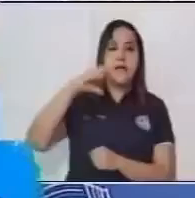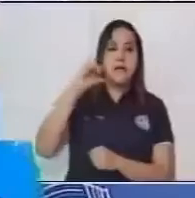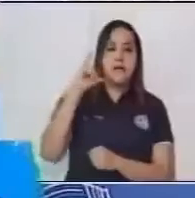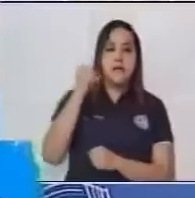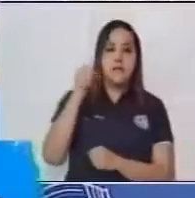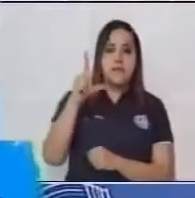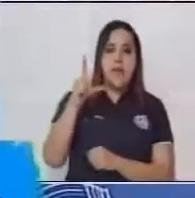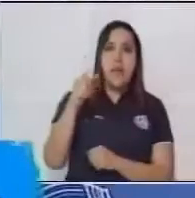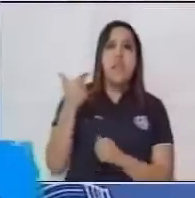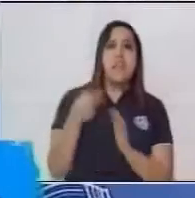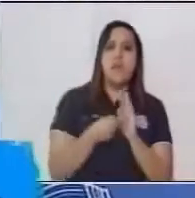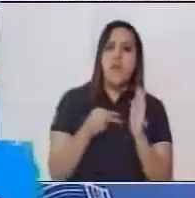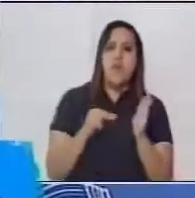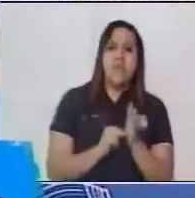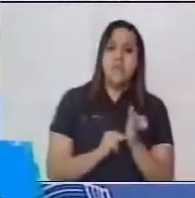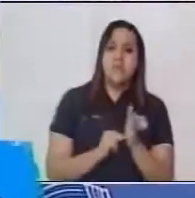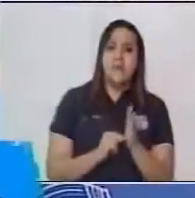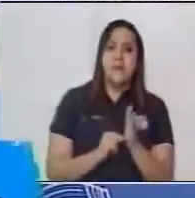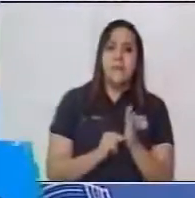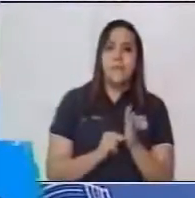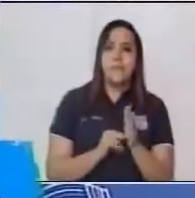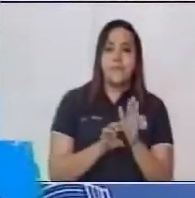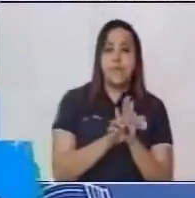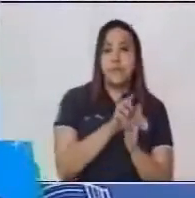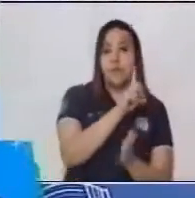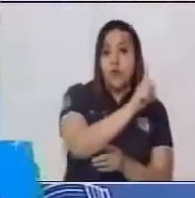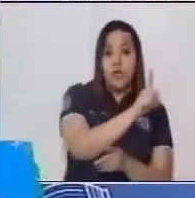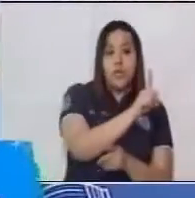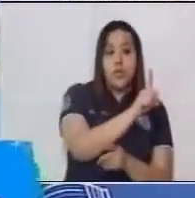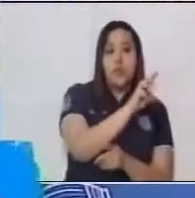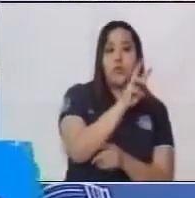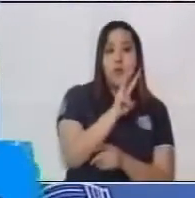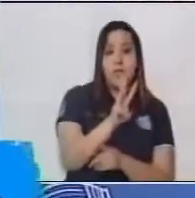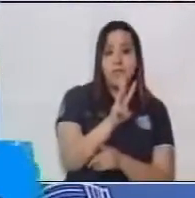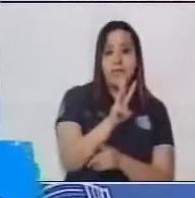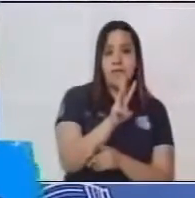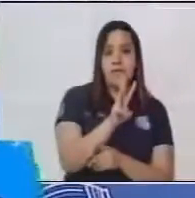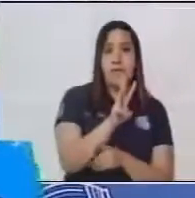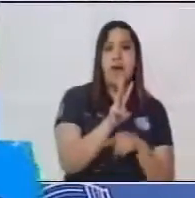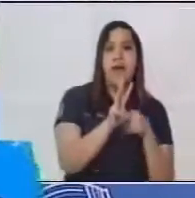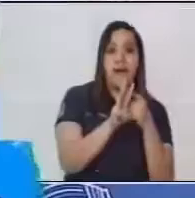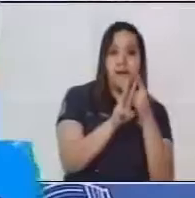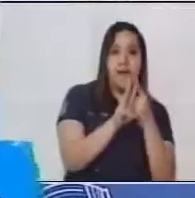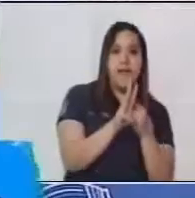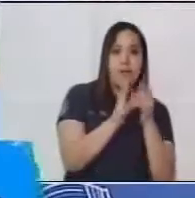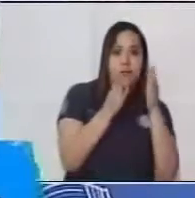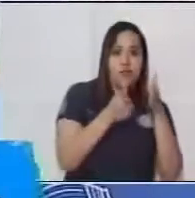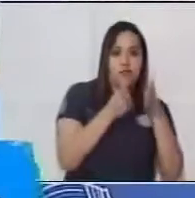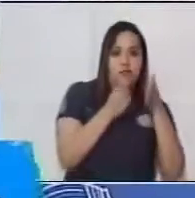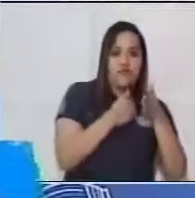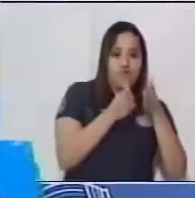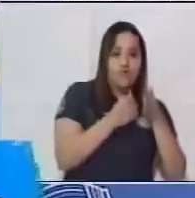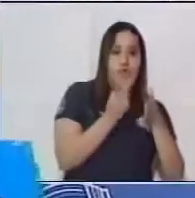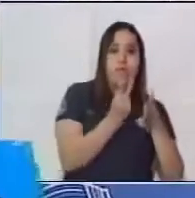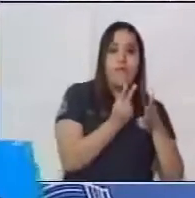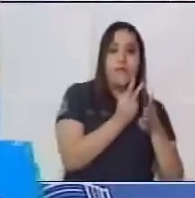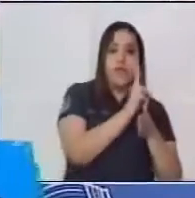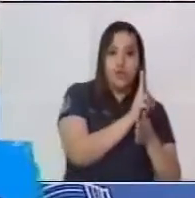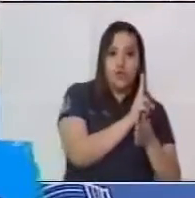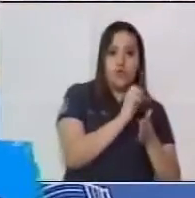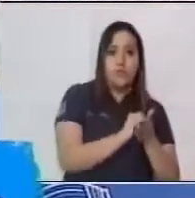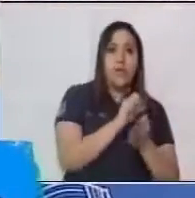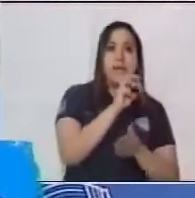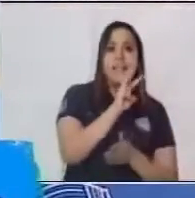cada uno de estos números? Tenemos el 1 y el 3. Hay un diferencial de 2. 3